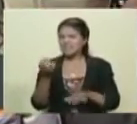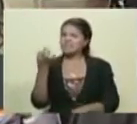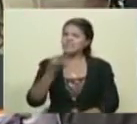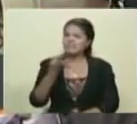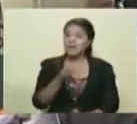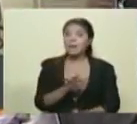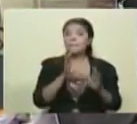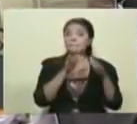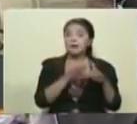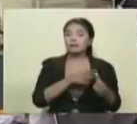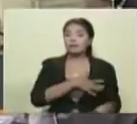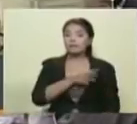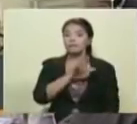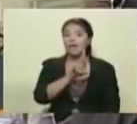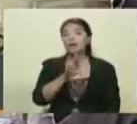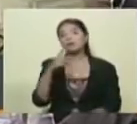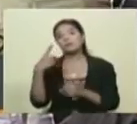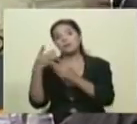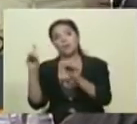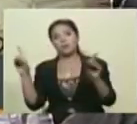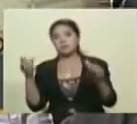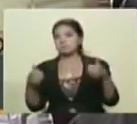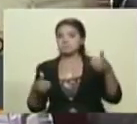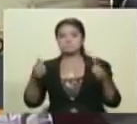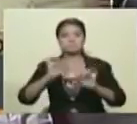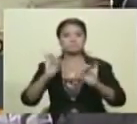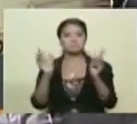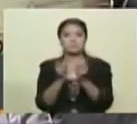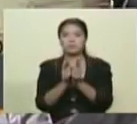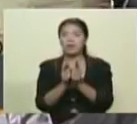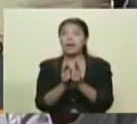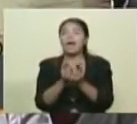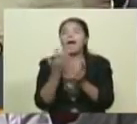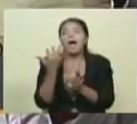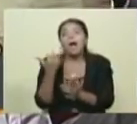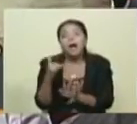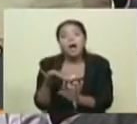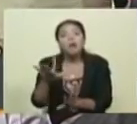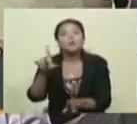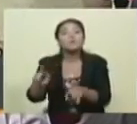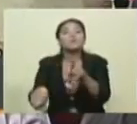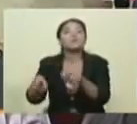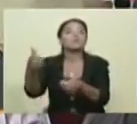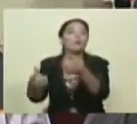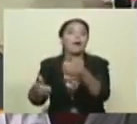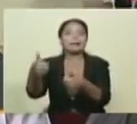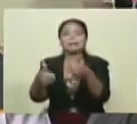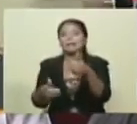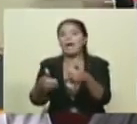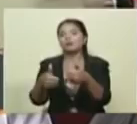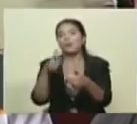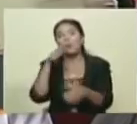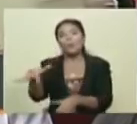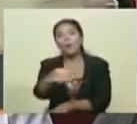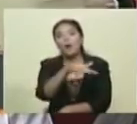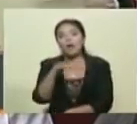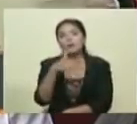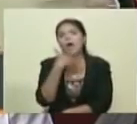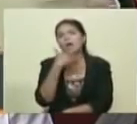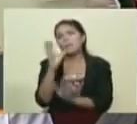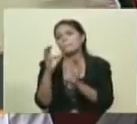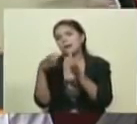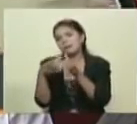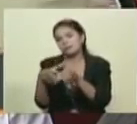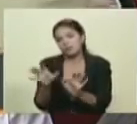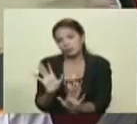Partido Republicano y el del Demócrata. Y a veces algún candidato folclórico de algún partido progresista.